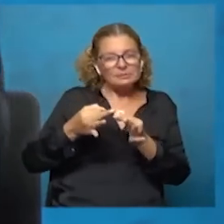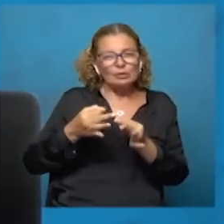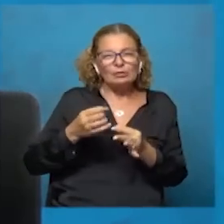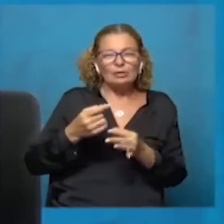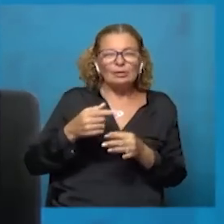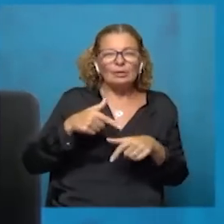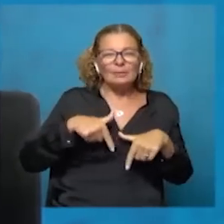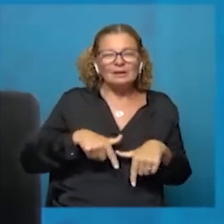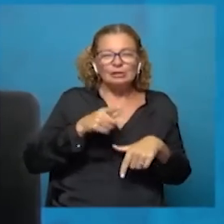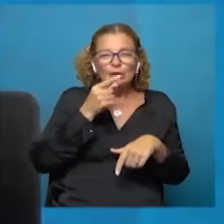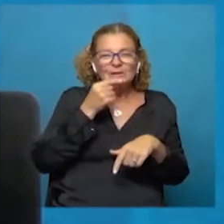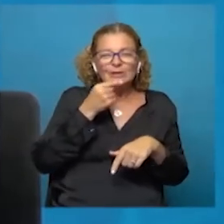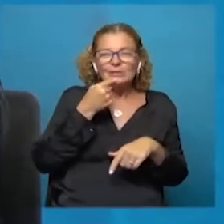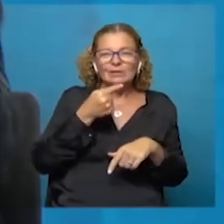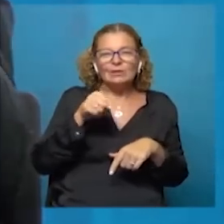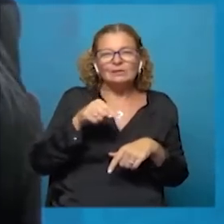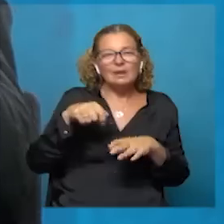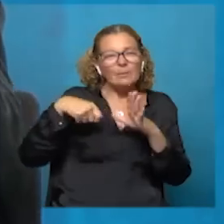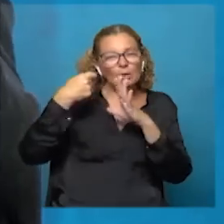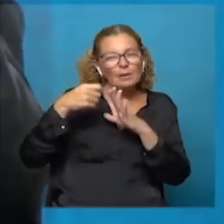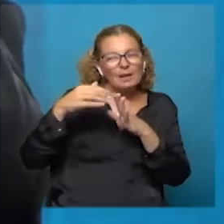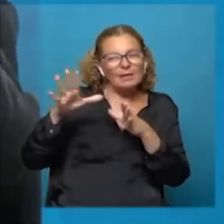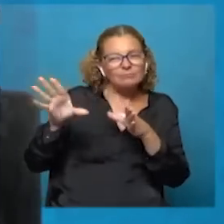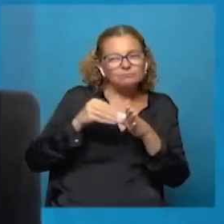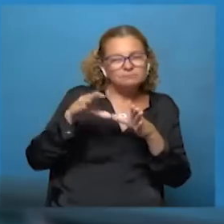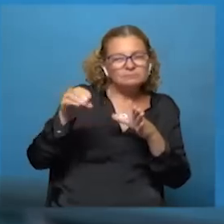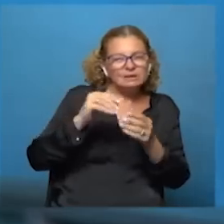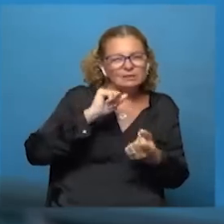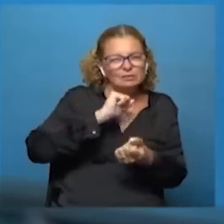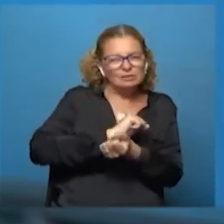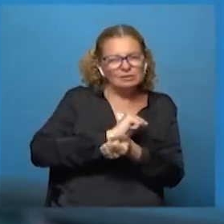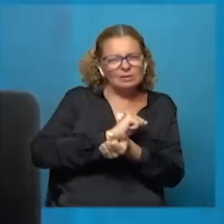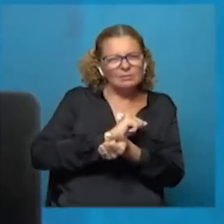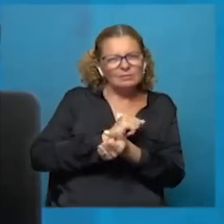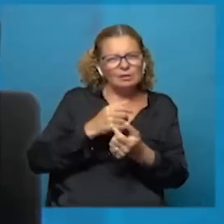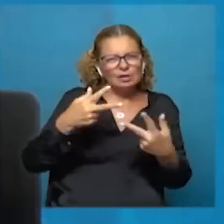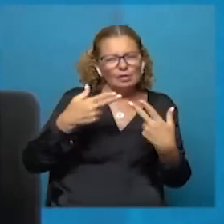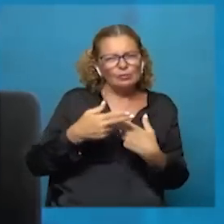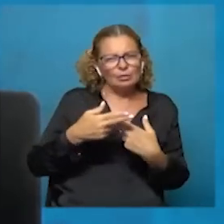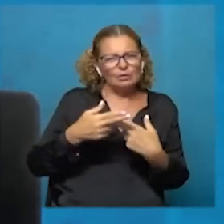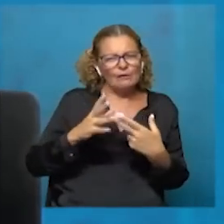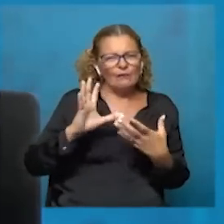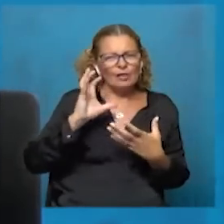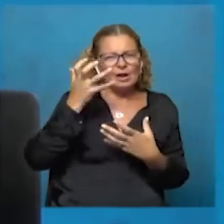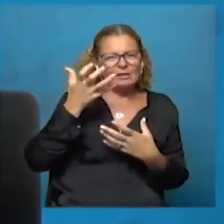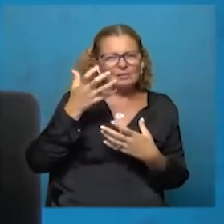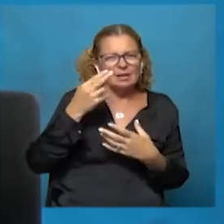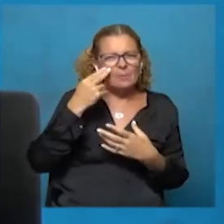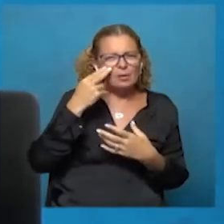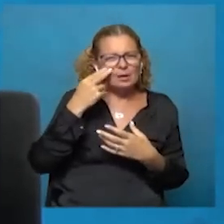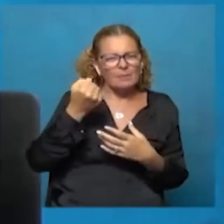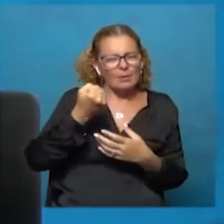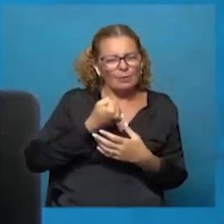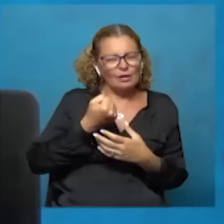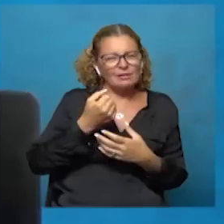anunció Hace algunos días Este programa de reclutar a ex reclusos los interruptores de la de bueno de evitar homicidios de